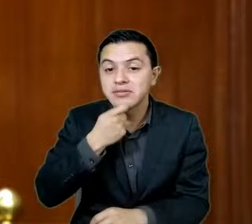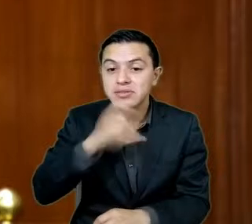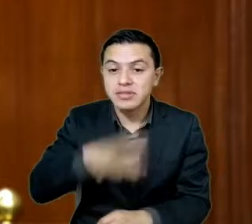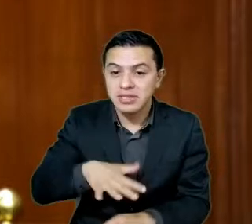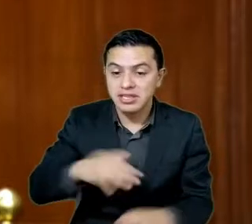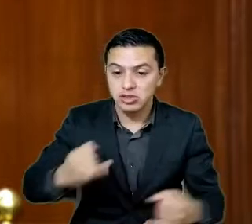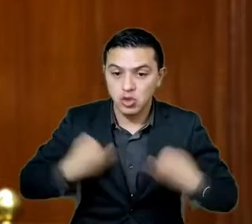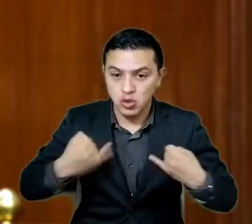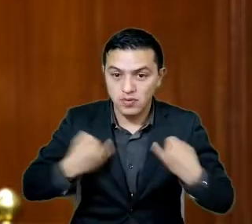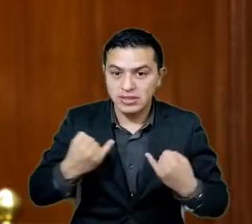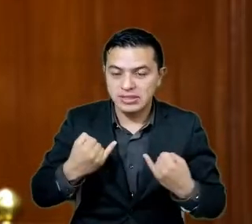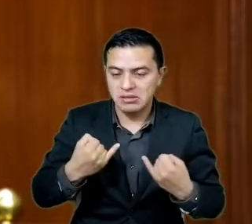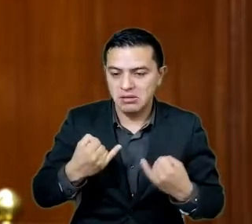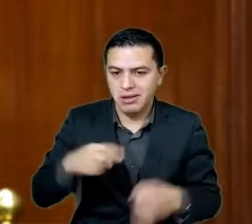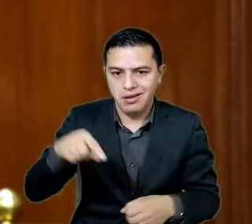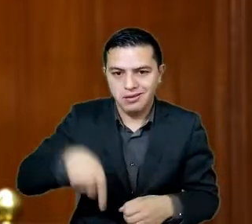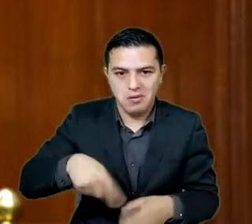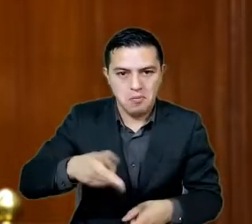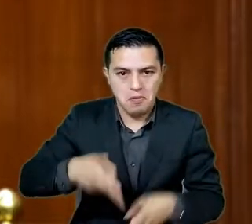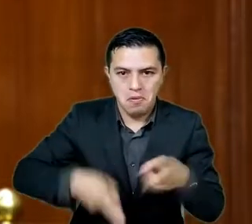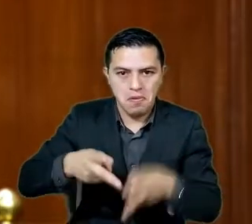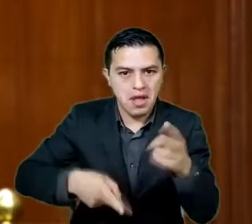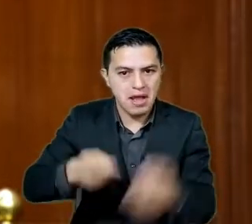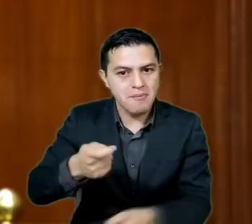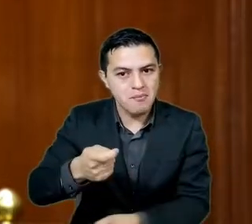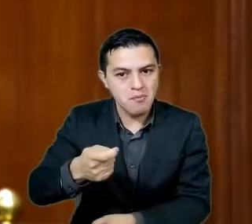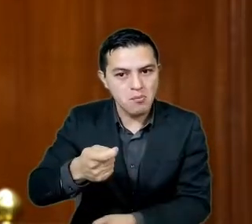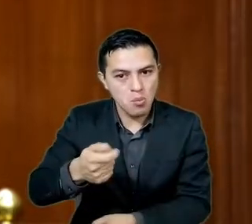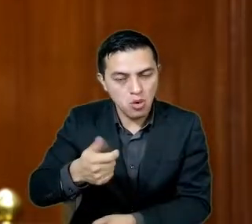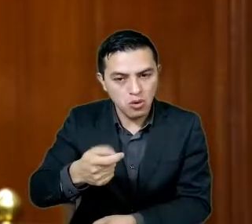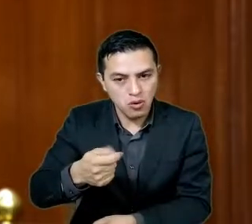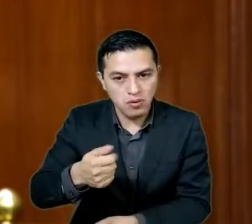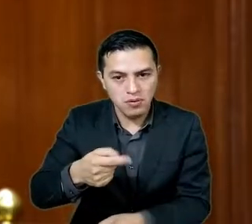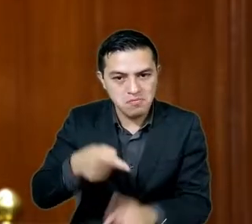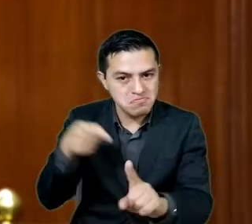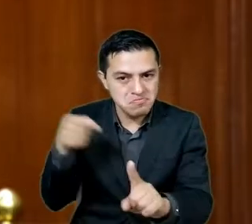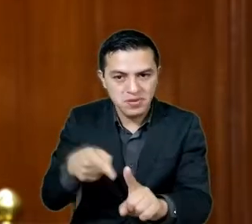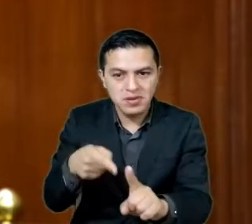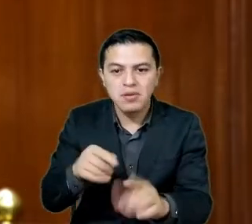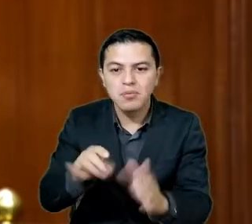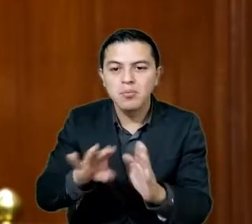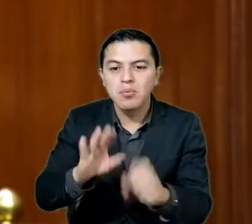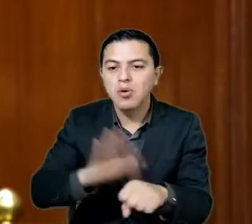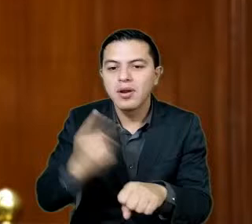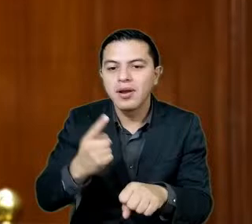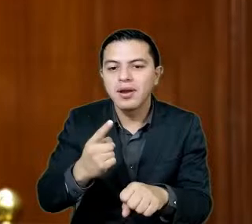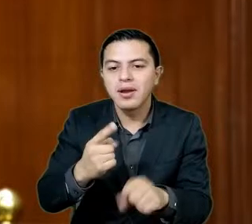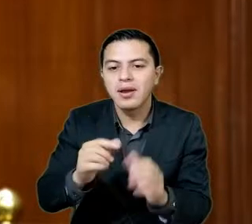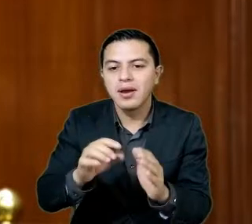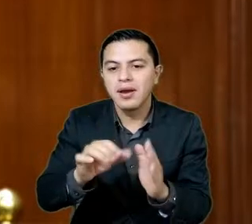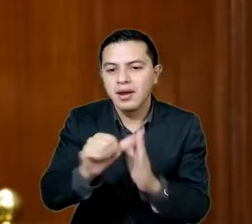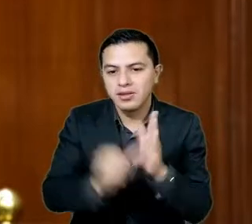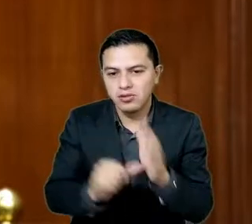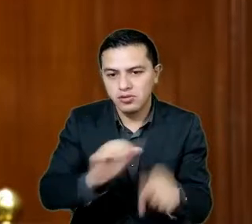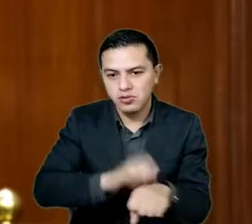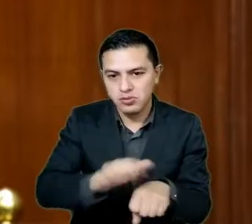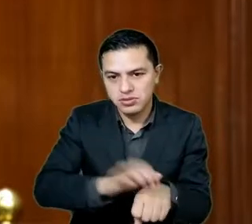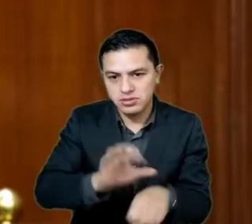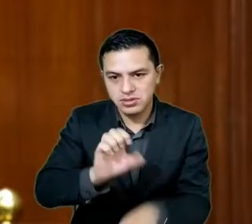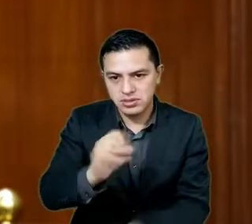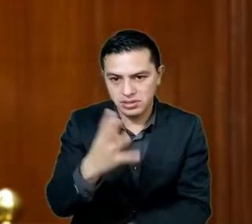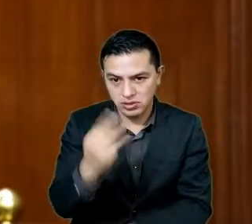poco específica, ya que en el tema se encuentra regulado en el artículo 69, fracción 23, para la atención de